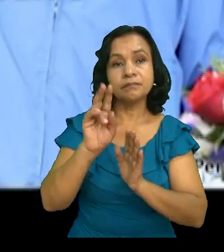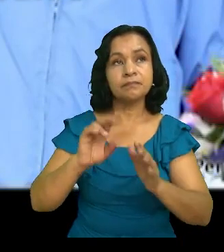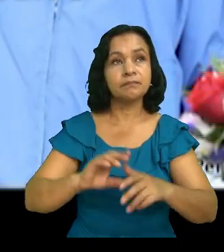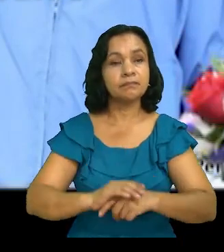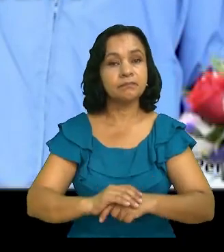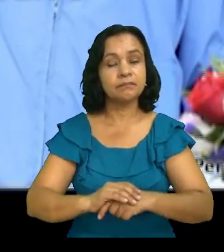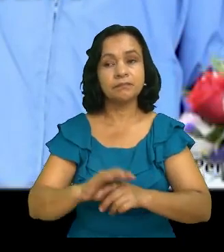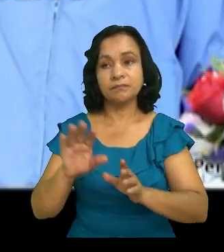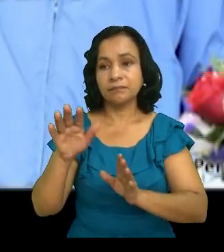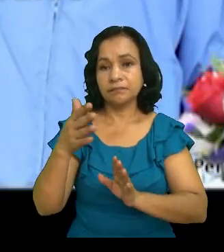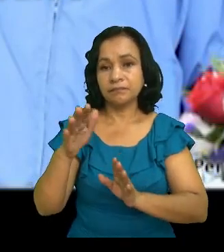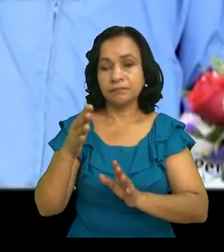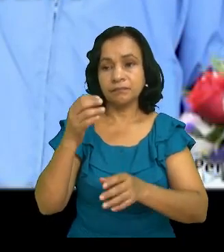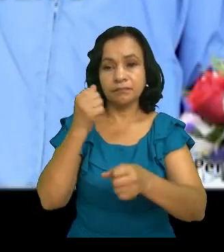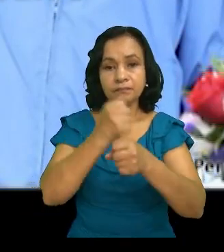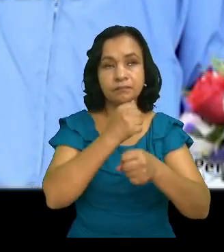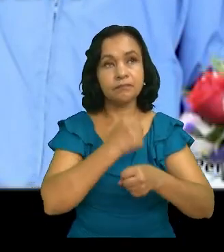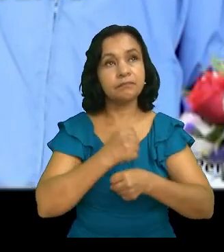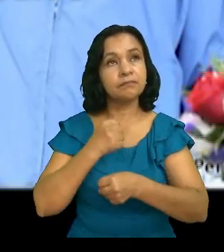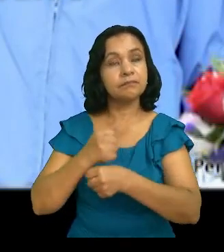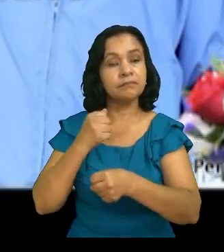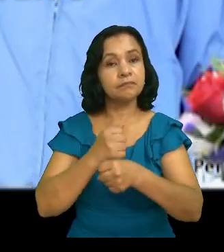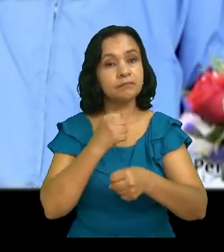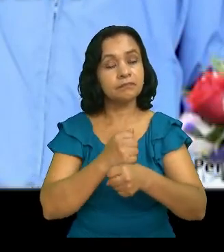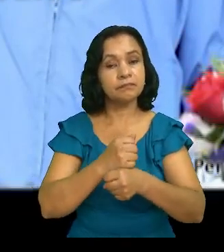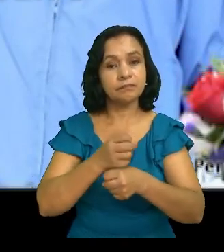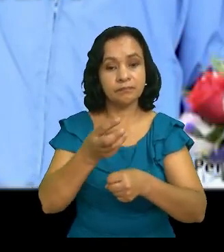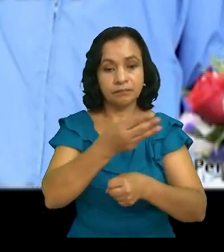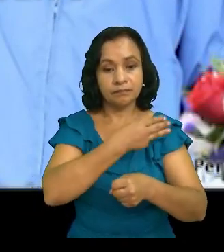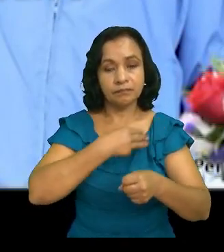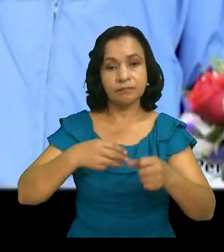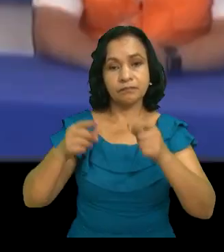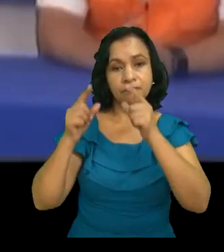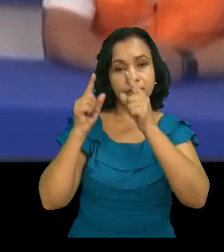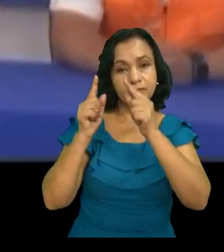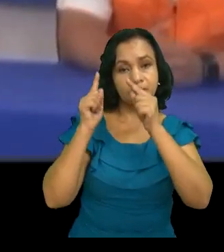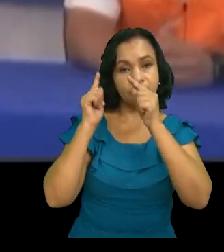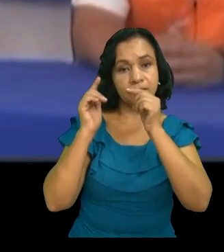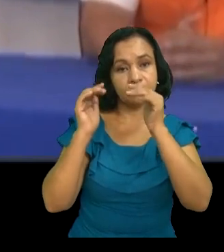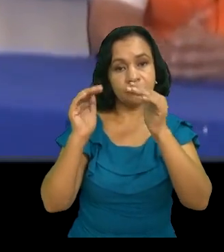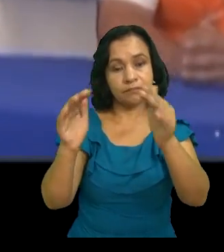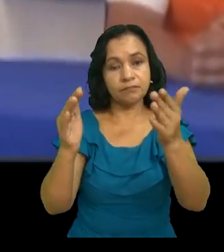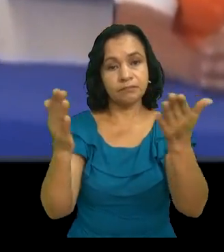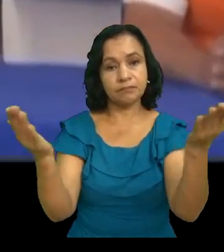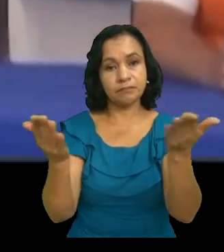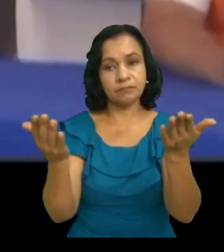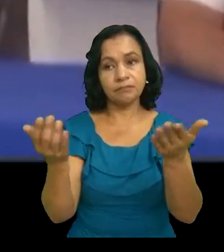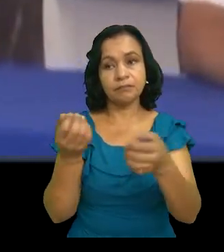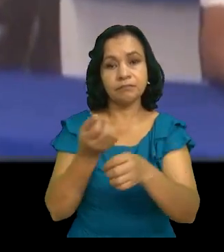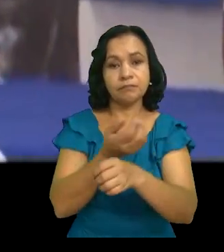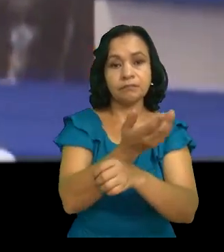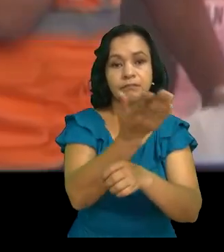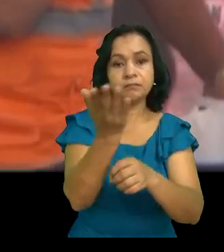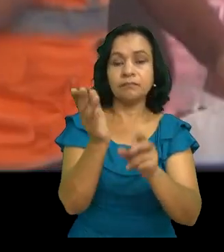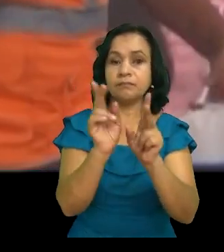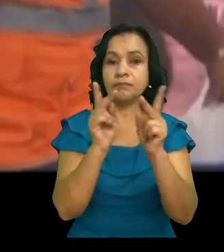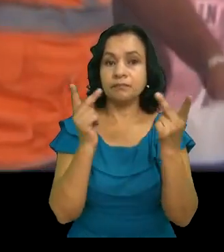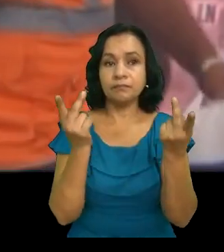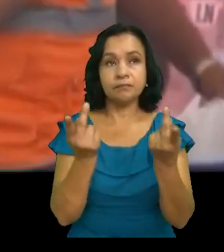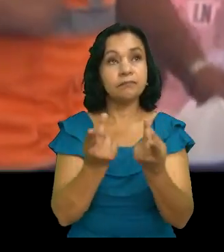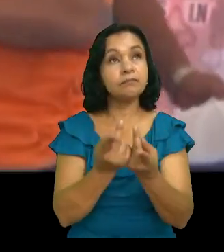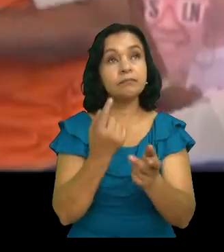más o menos ese ritmo de trabajo, ¿no?, con el que trabaja el MTI. Si quisiera compartir un mensaje con nuestra audiencia. Bueno,